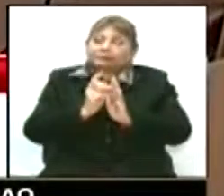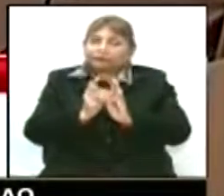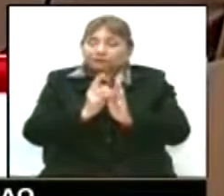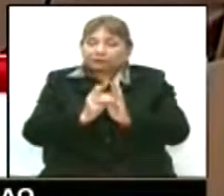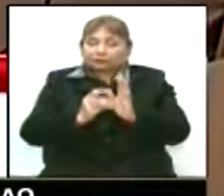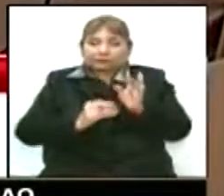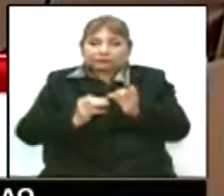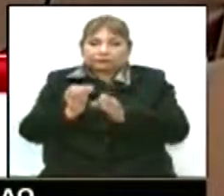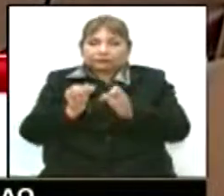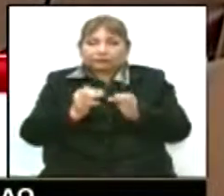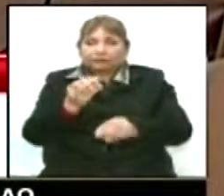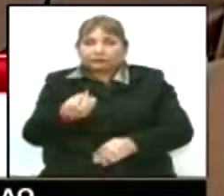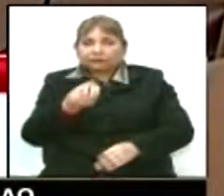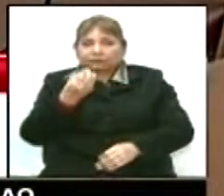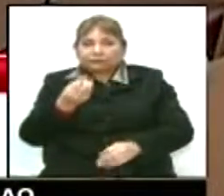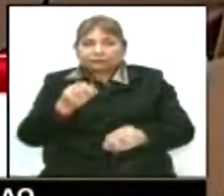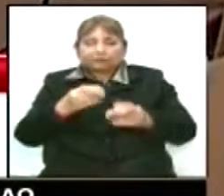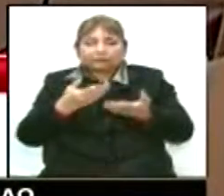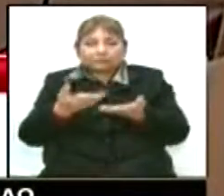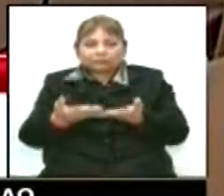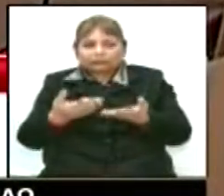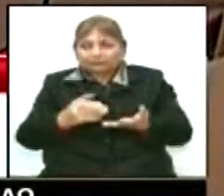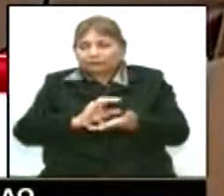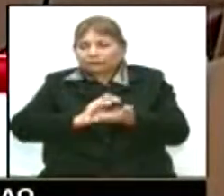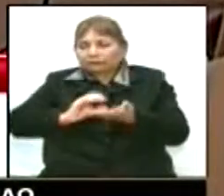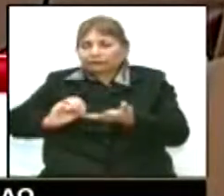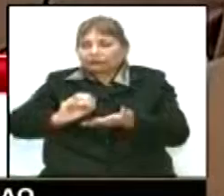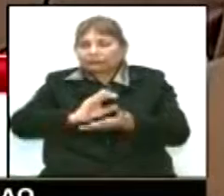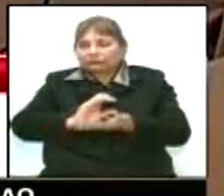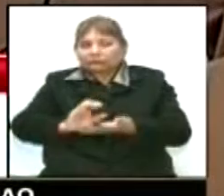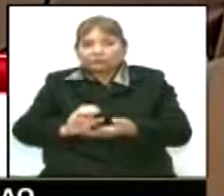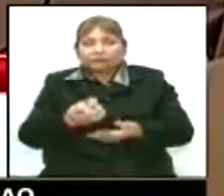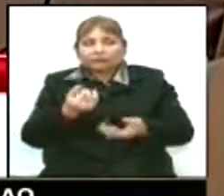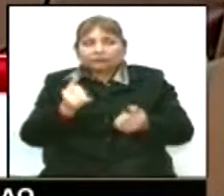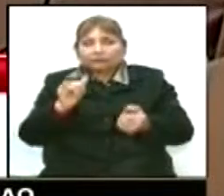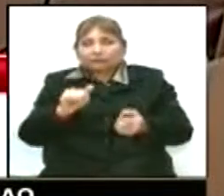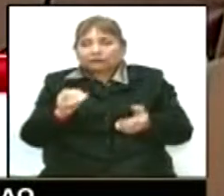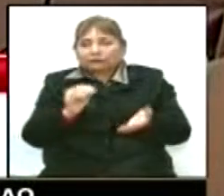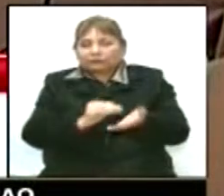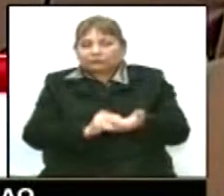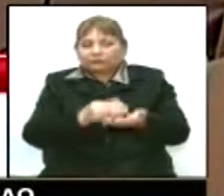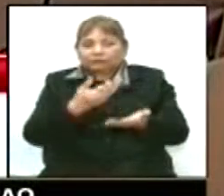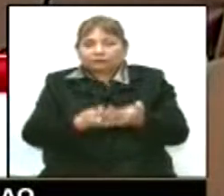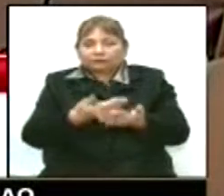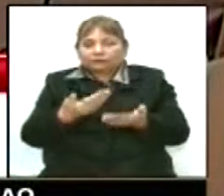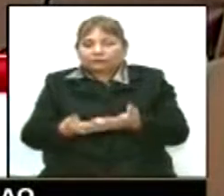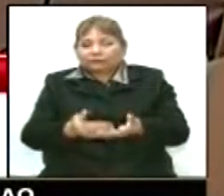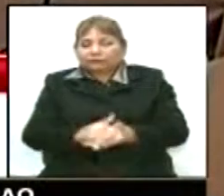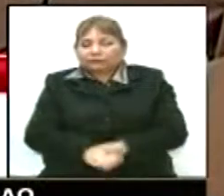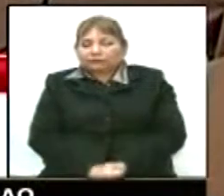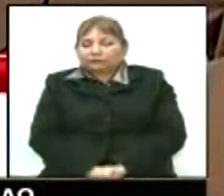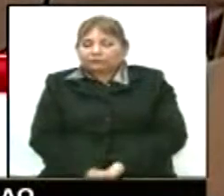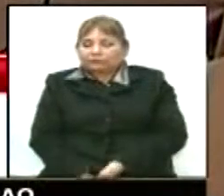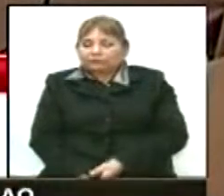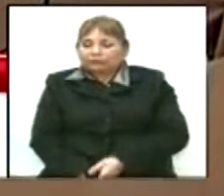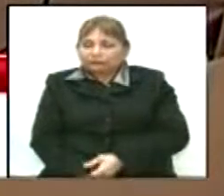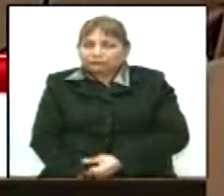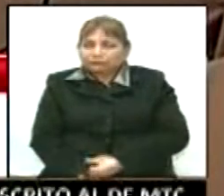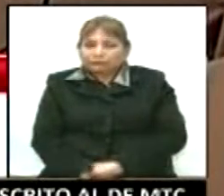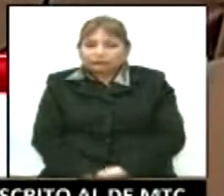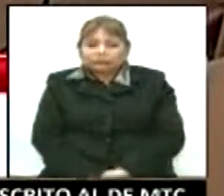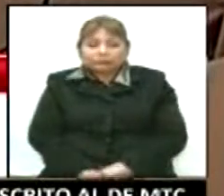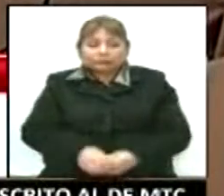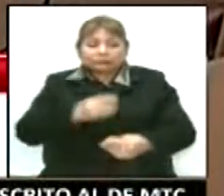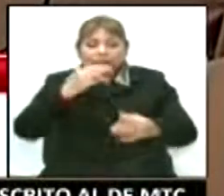nos explique por qué la comisión las está desestimando, y además haga pues de ese